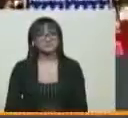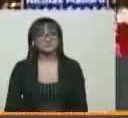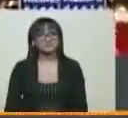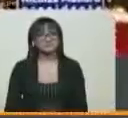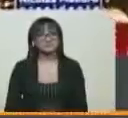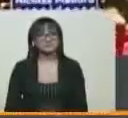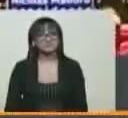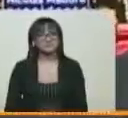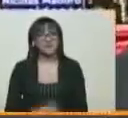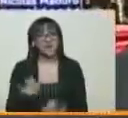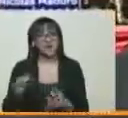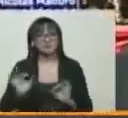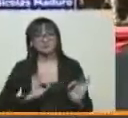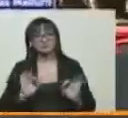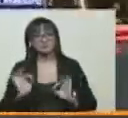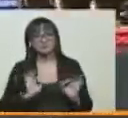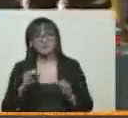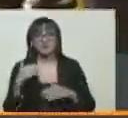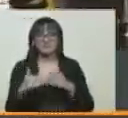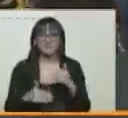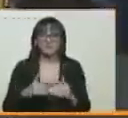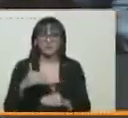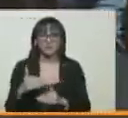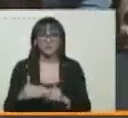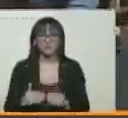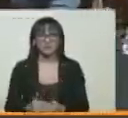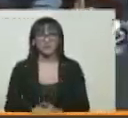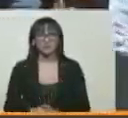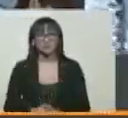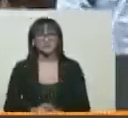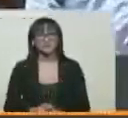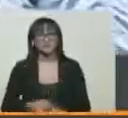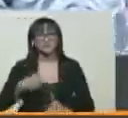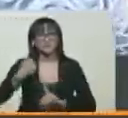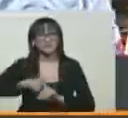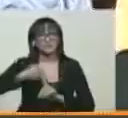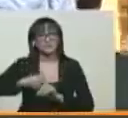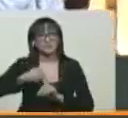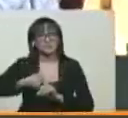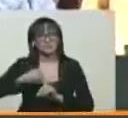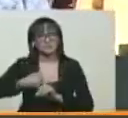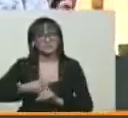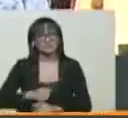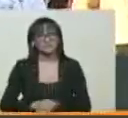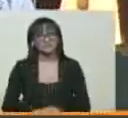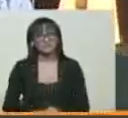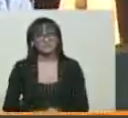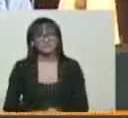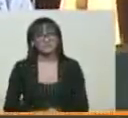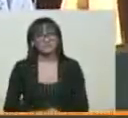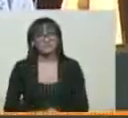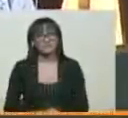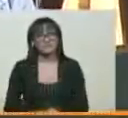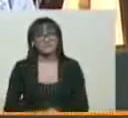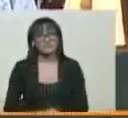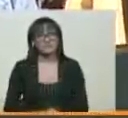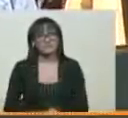Vamos a prepararnos para una gran batalla, mujer. Es contigo.